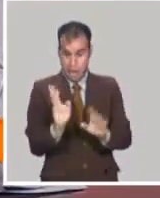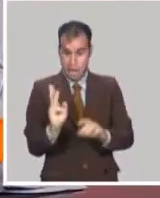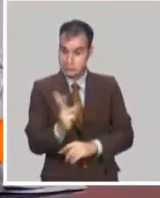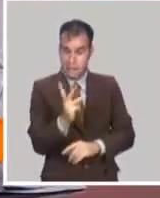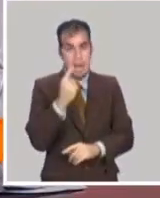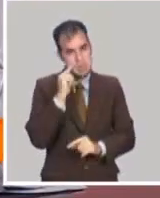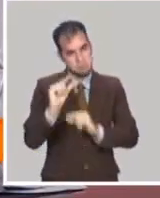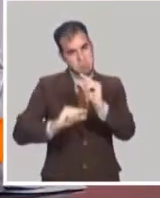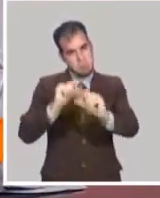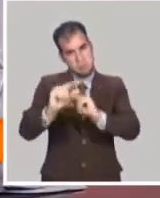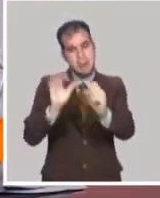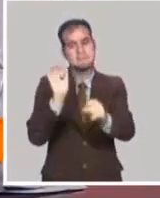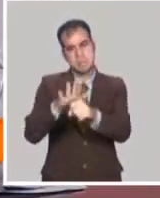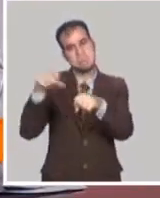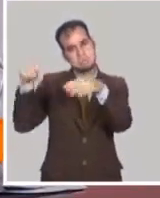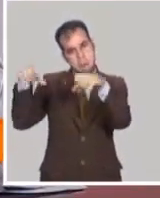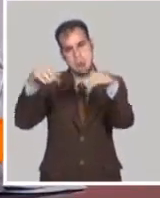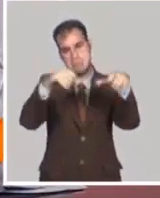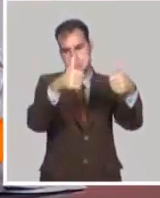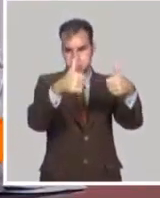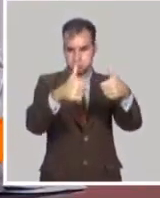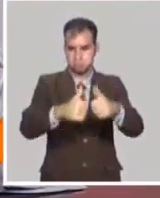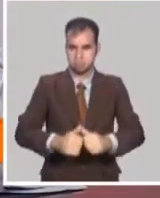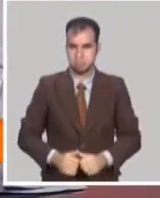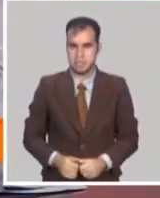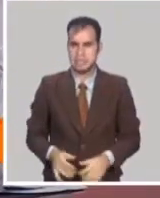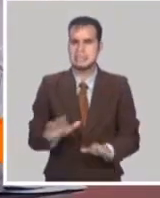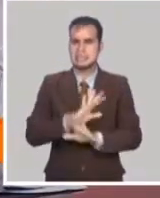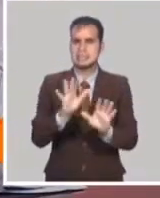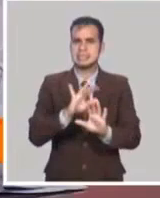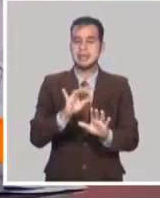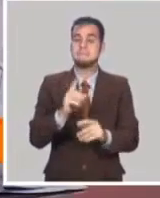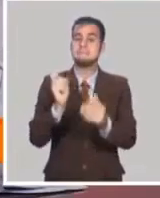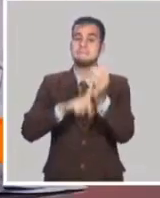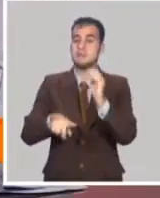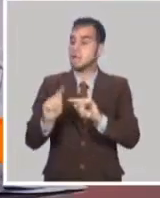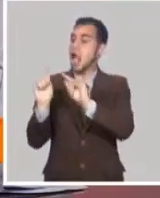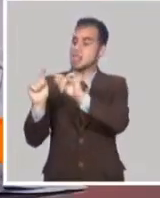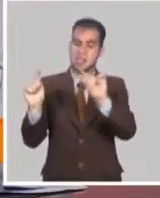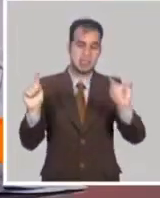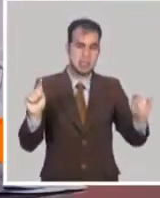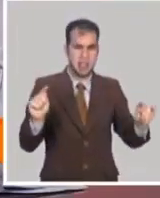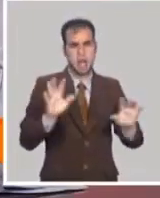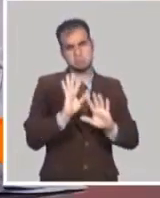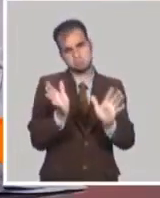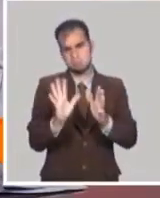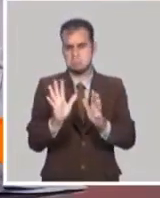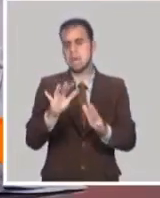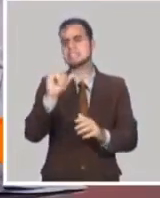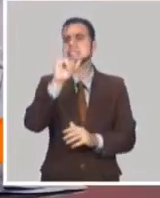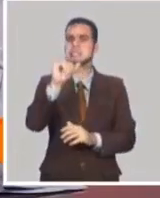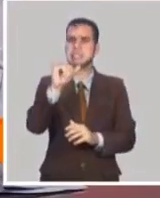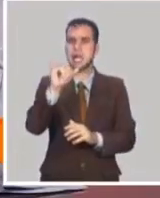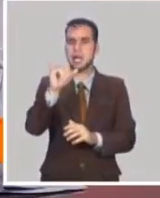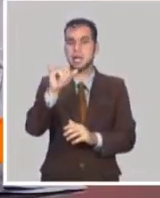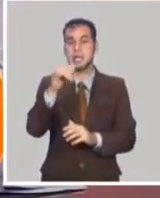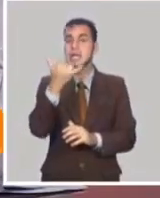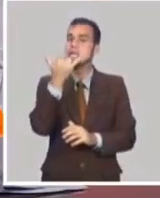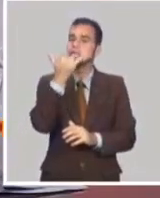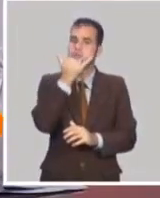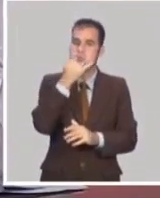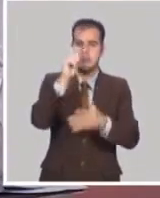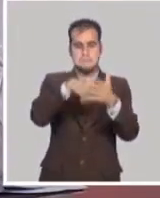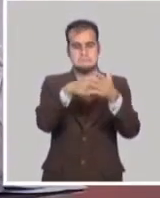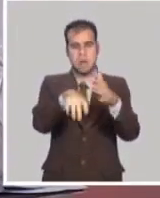organizado seis bloques de seis bloques en cada provincia de manera tal de que sea una afectación